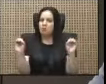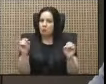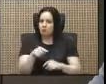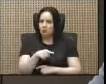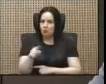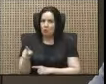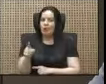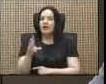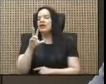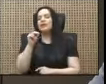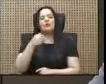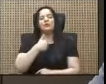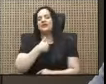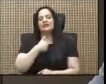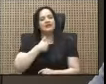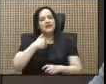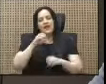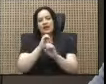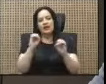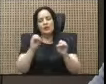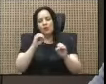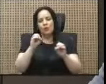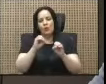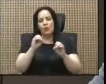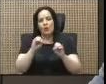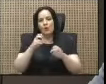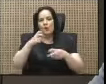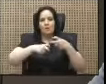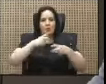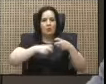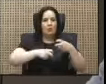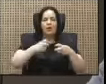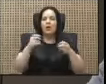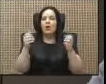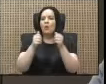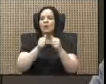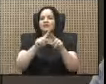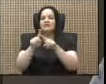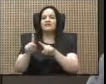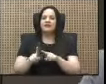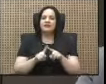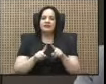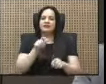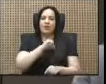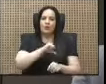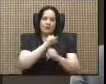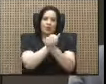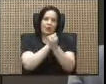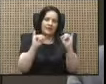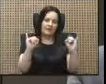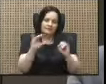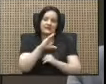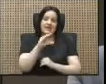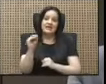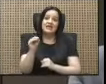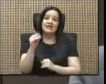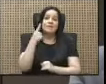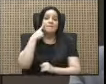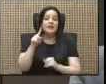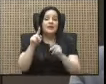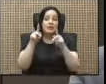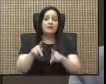Tampoco tendría ningún roce con las diferentes autonomías. Y para los que dudan,